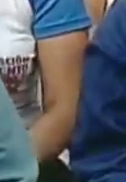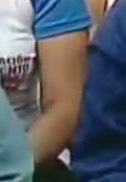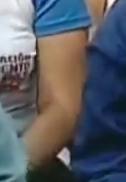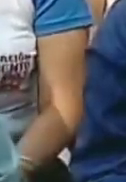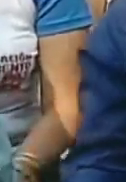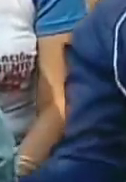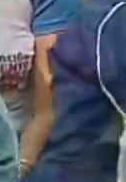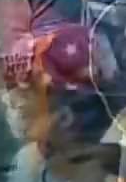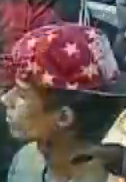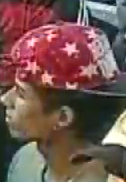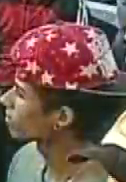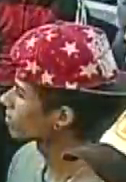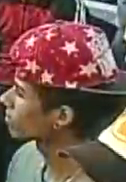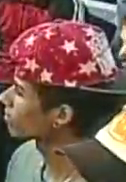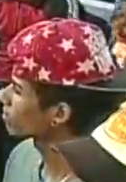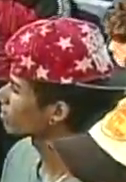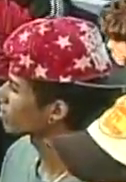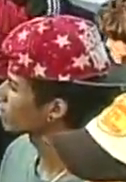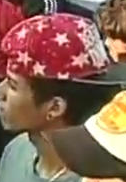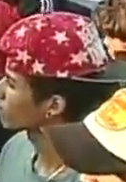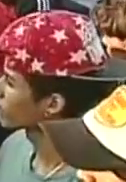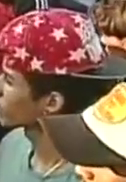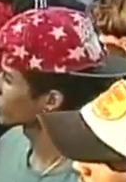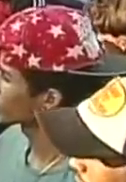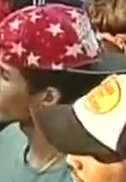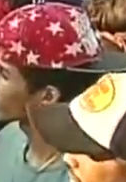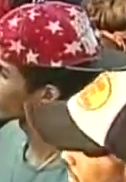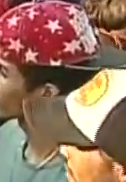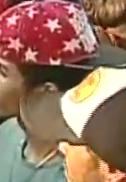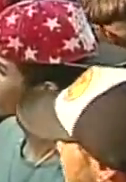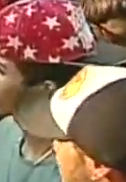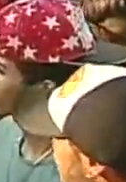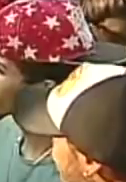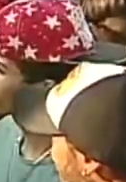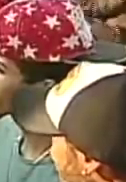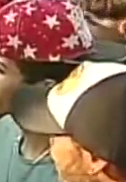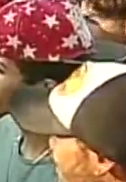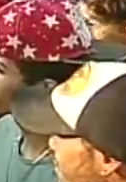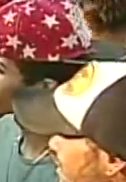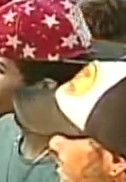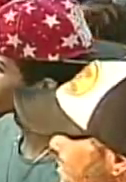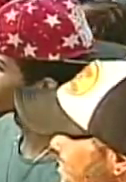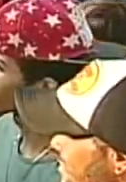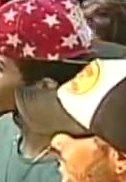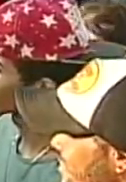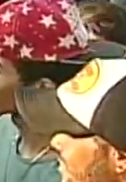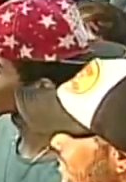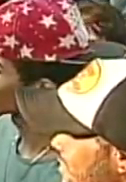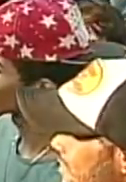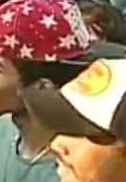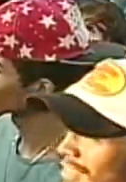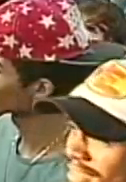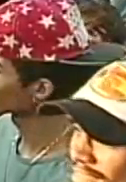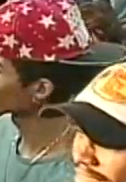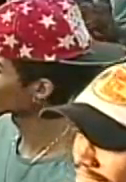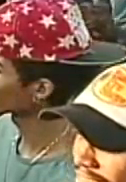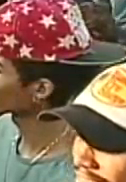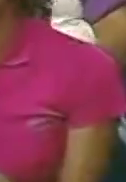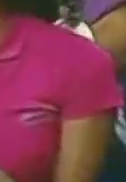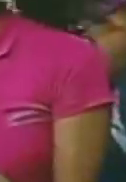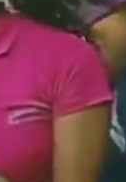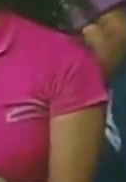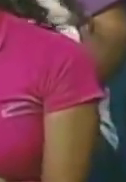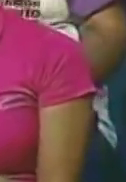quien también se acercaba entonces a saludar al presidente constitucional de la República Bolivariana de Venezuela, Nicolás Maduro